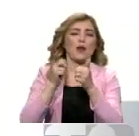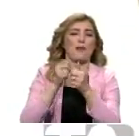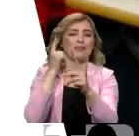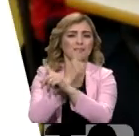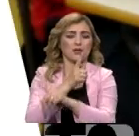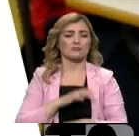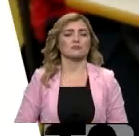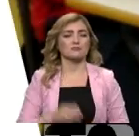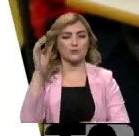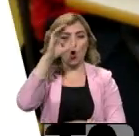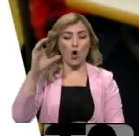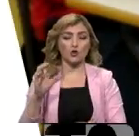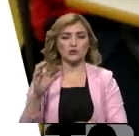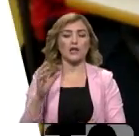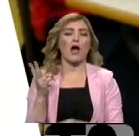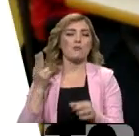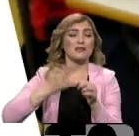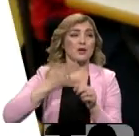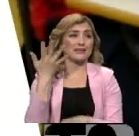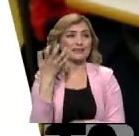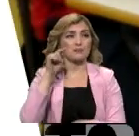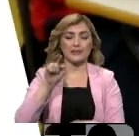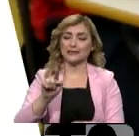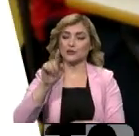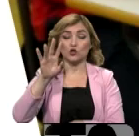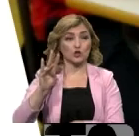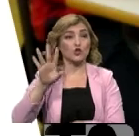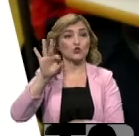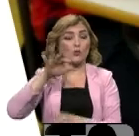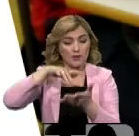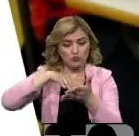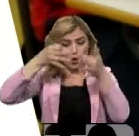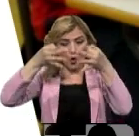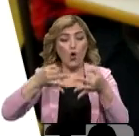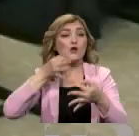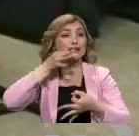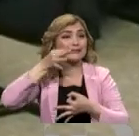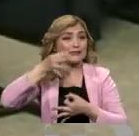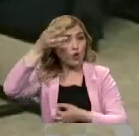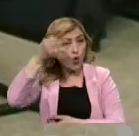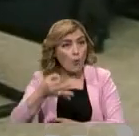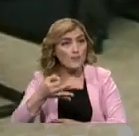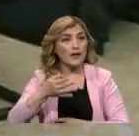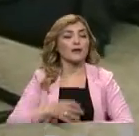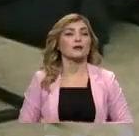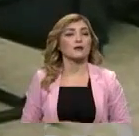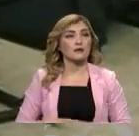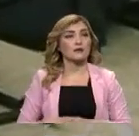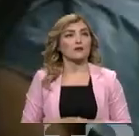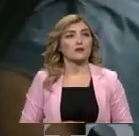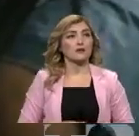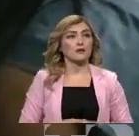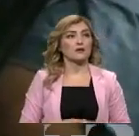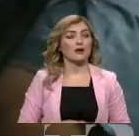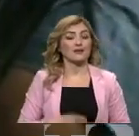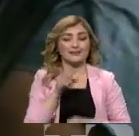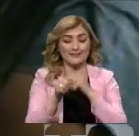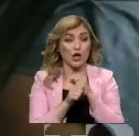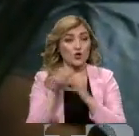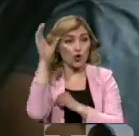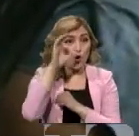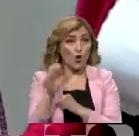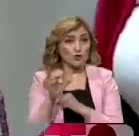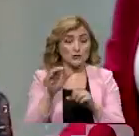ciclo Costa, 15.179 estudiantes cumplieron con este requisito. Y es que próximos a culminar el periodo lectivo en la